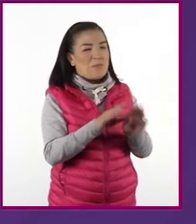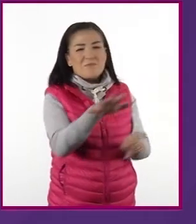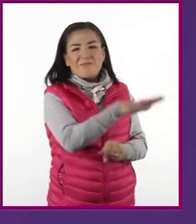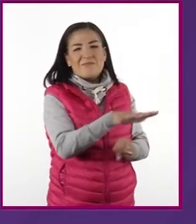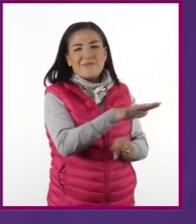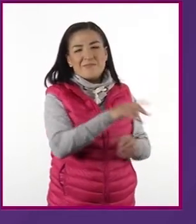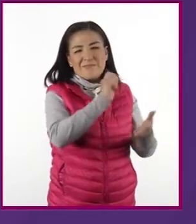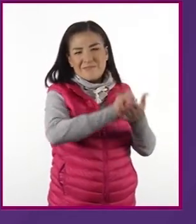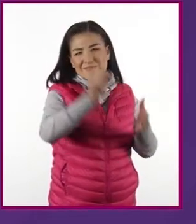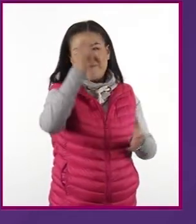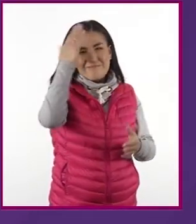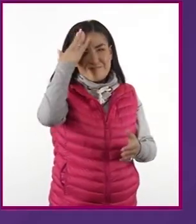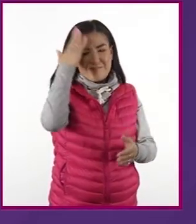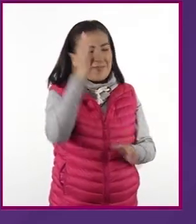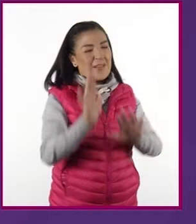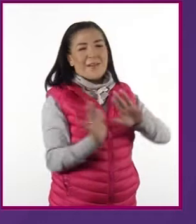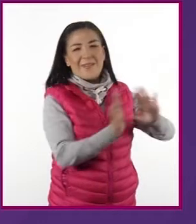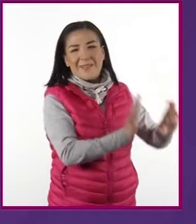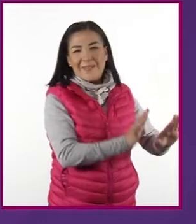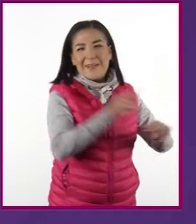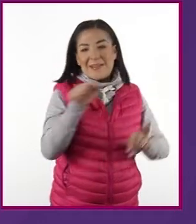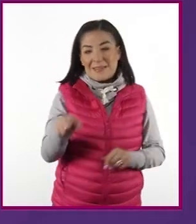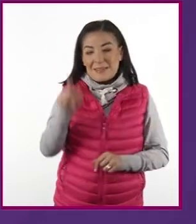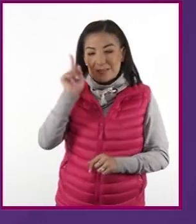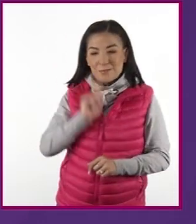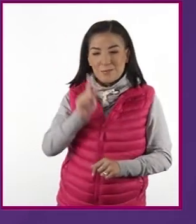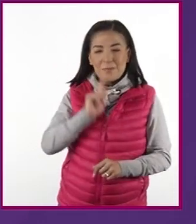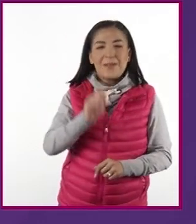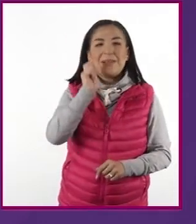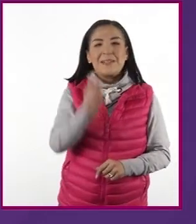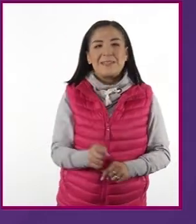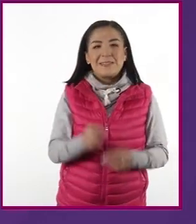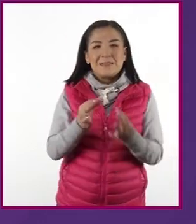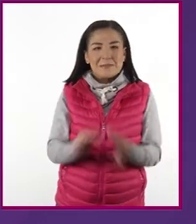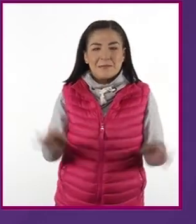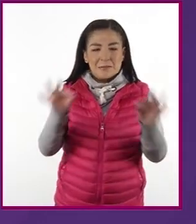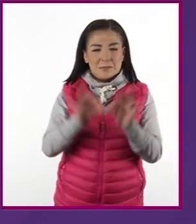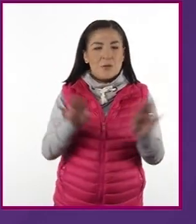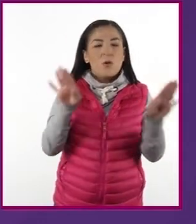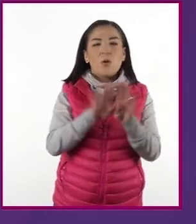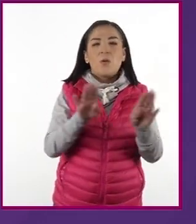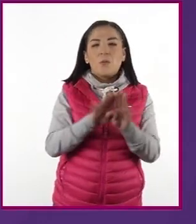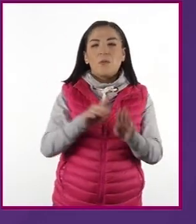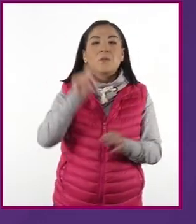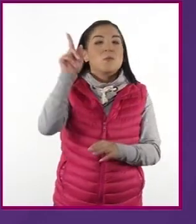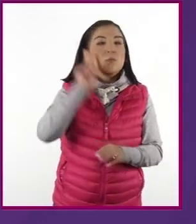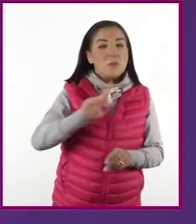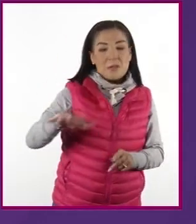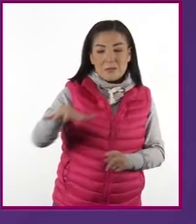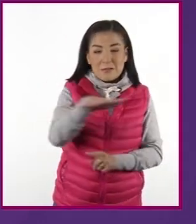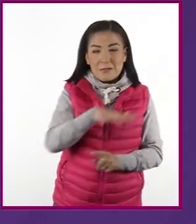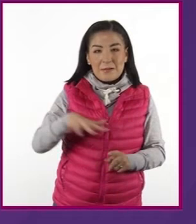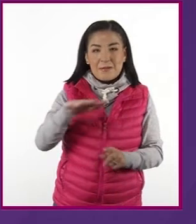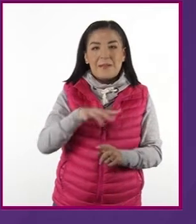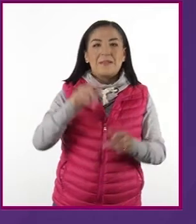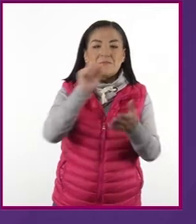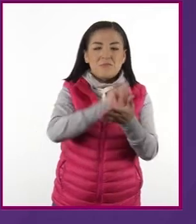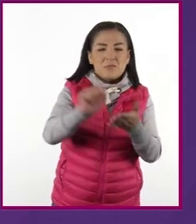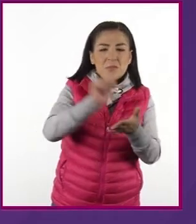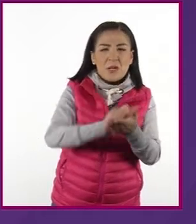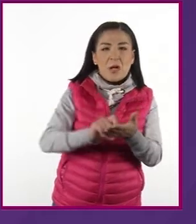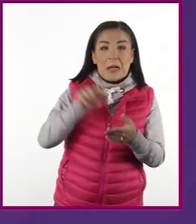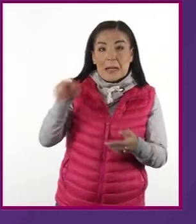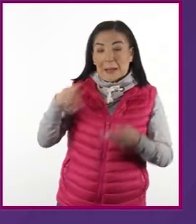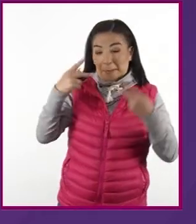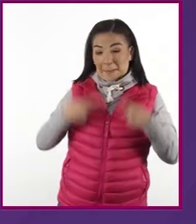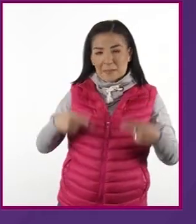presente selección, hecha con un amplio público lector en mente, demuestra precisamente lo que